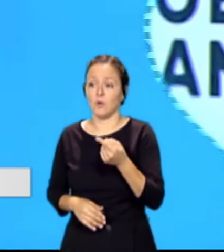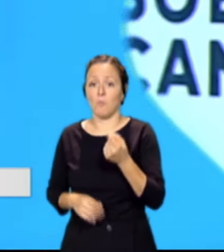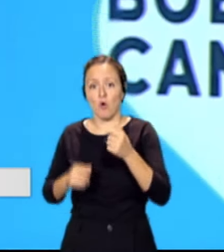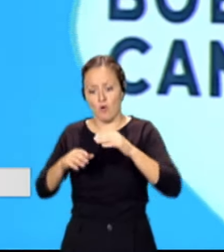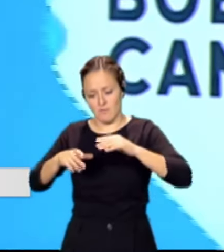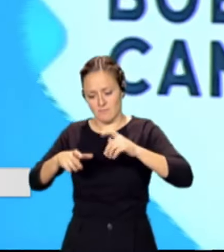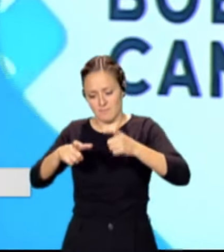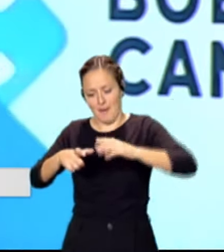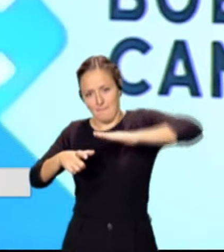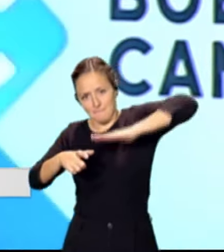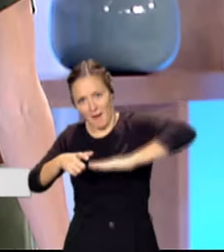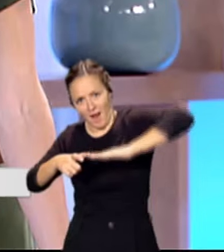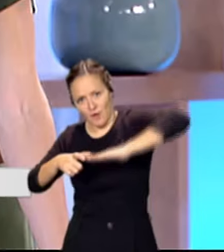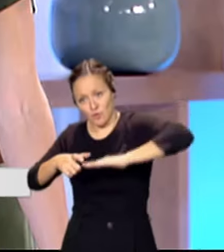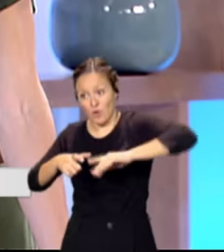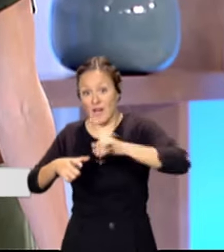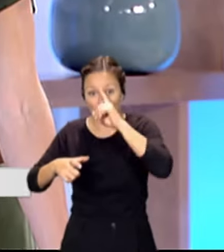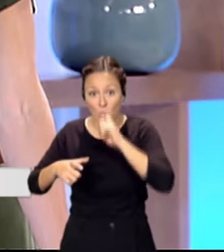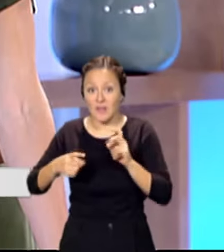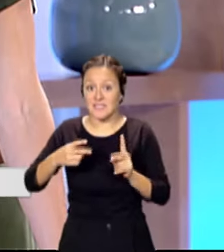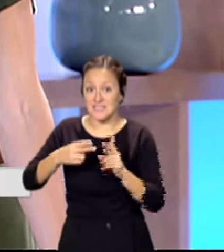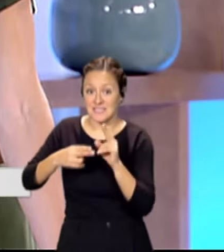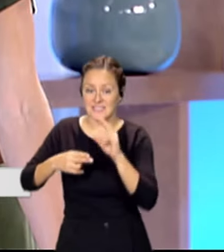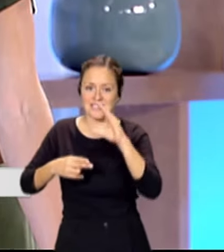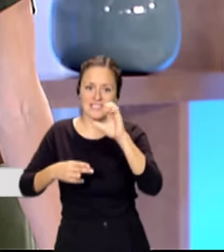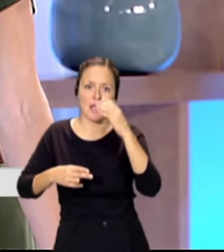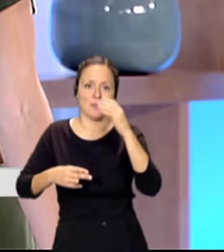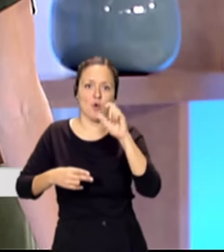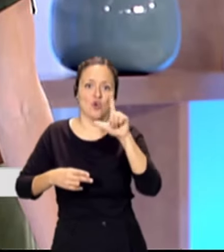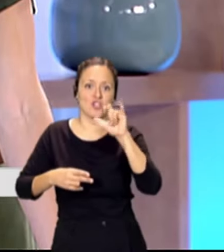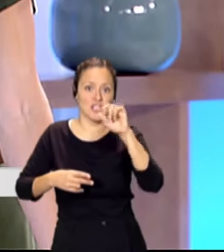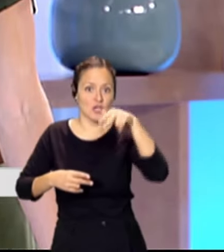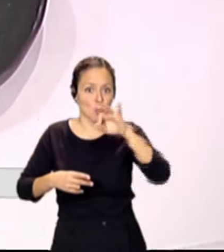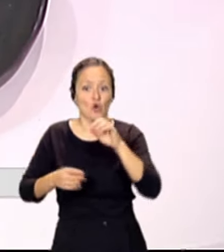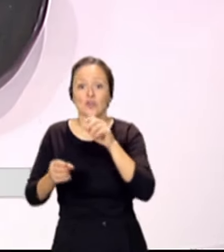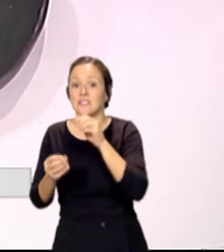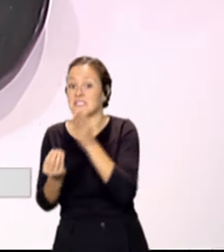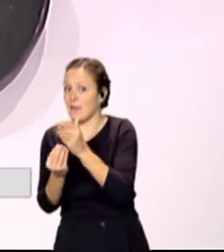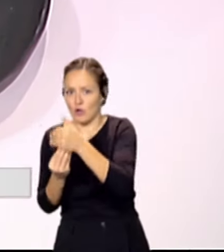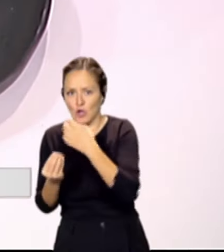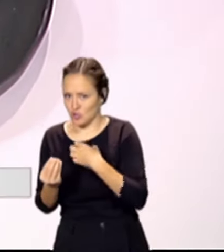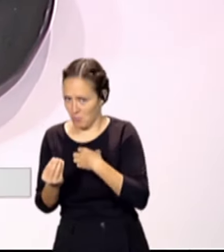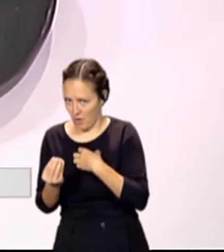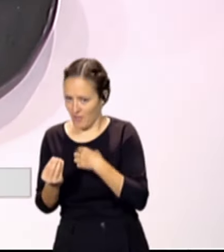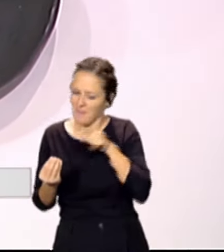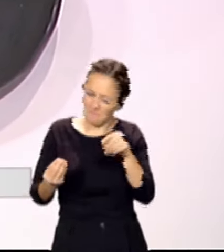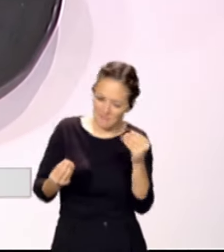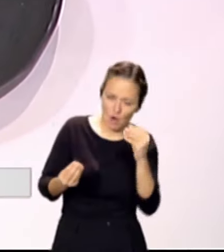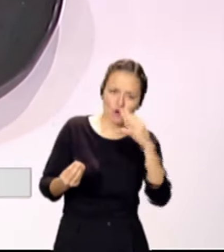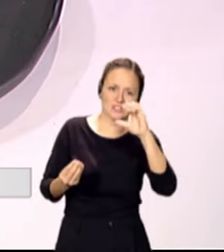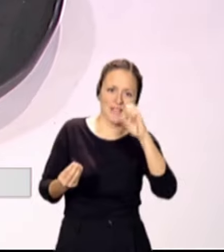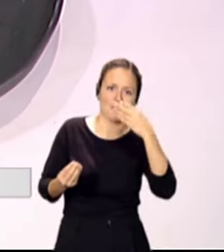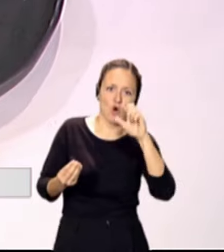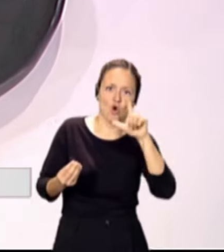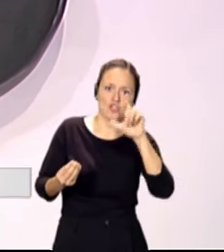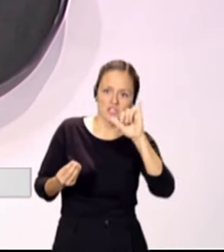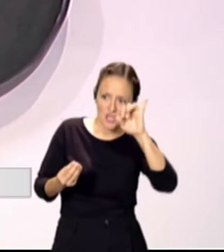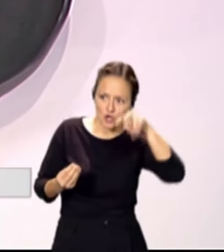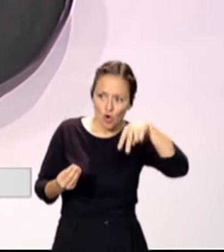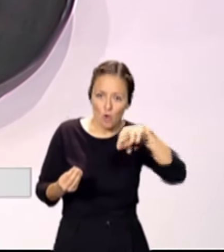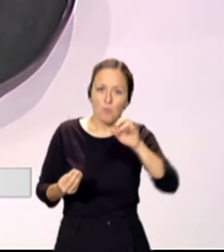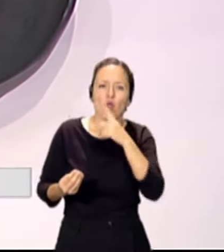poquito recuerden cebollino no ponemos cebolla porque libera por muchísimos gases y me gusta más el cebollino que es un poquito más